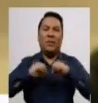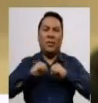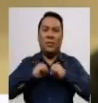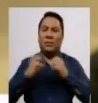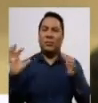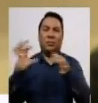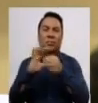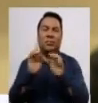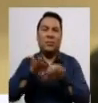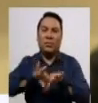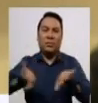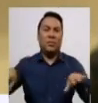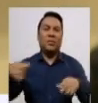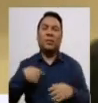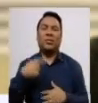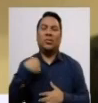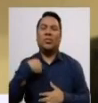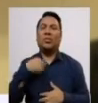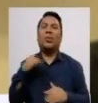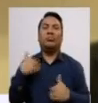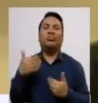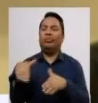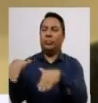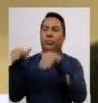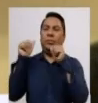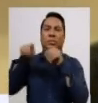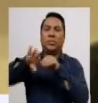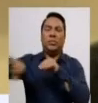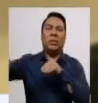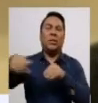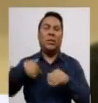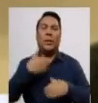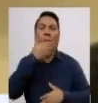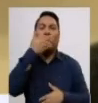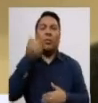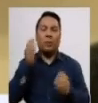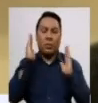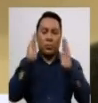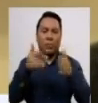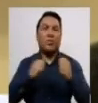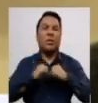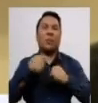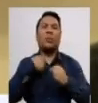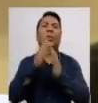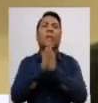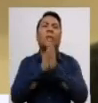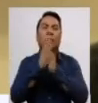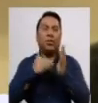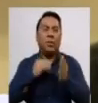consiguiente yo no me inmiscuyo en ellas y les deseo como